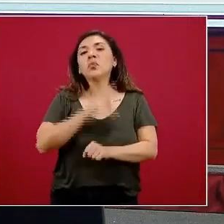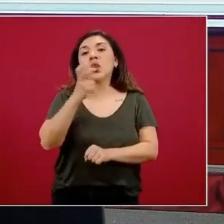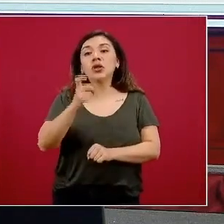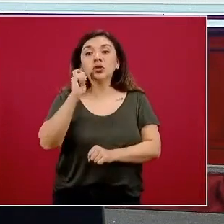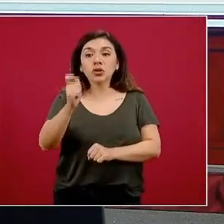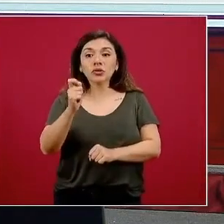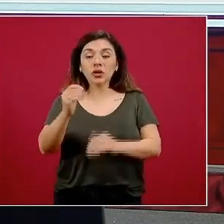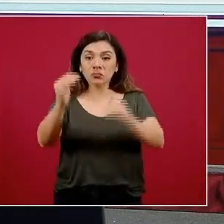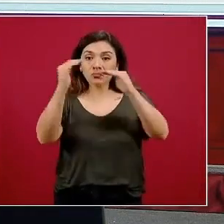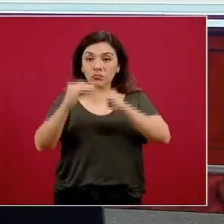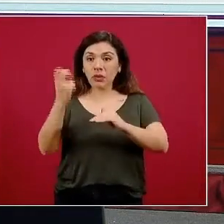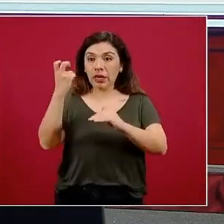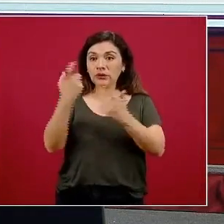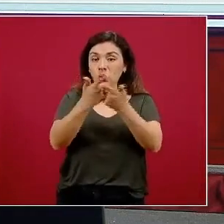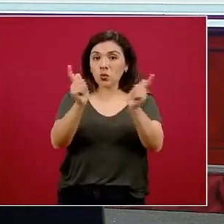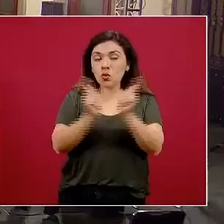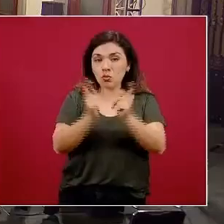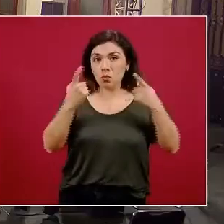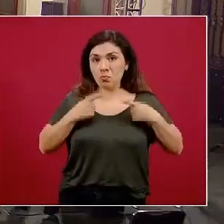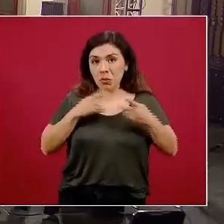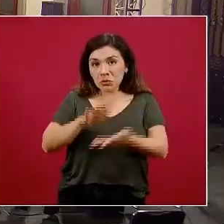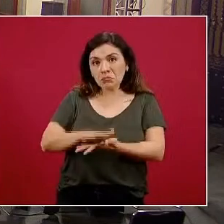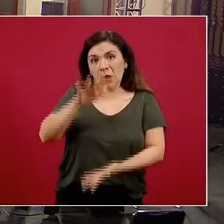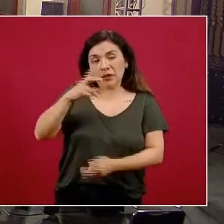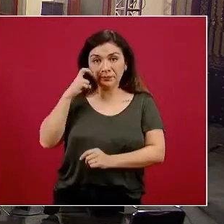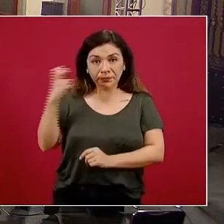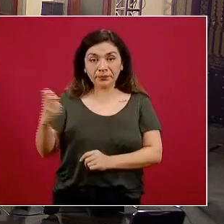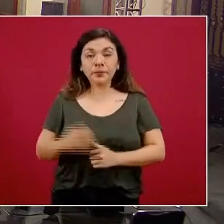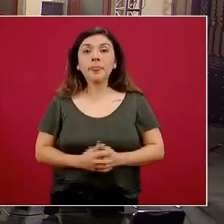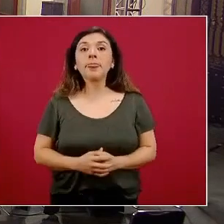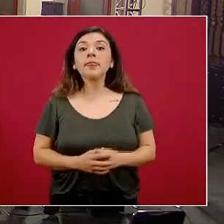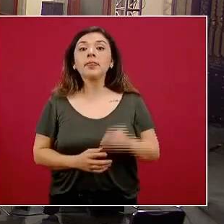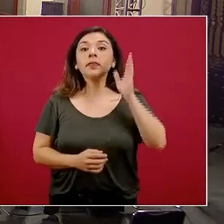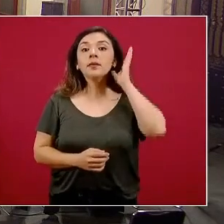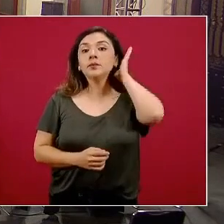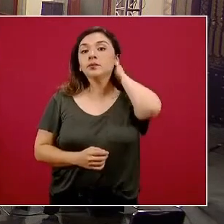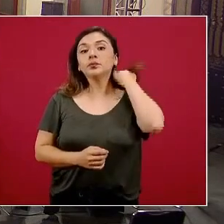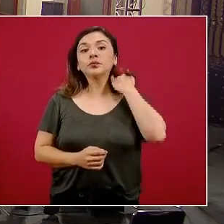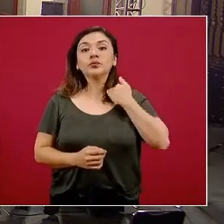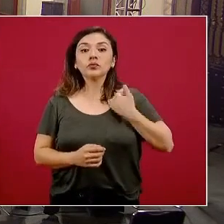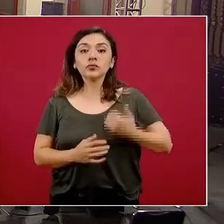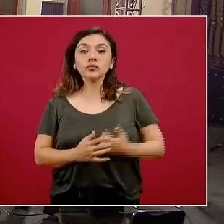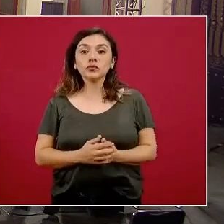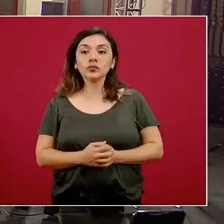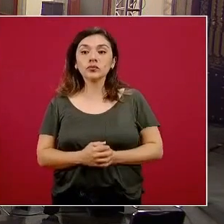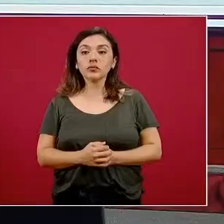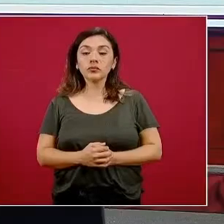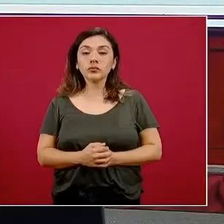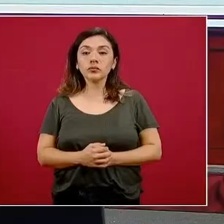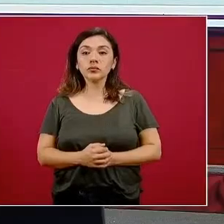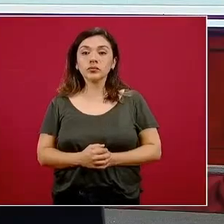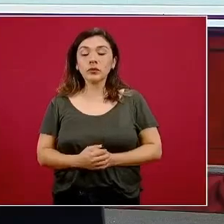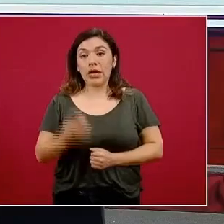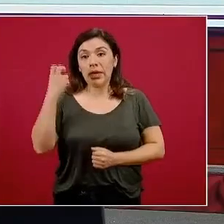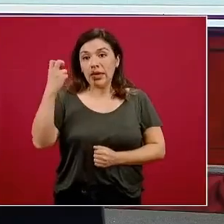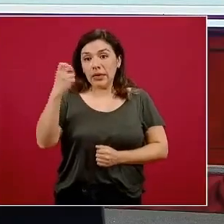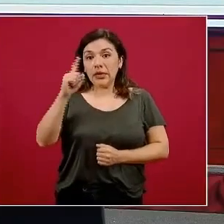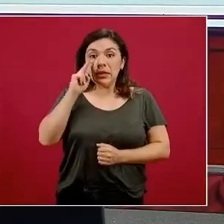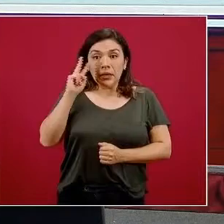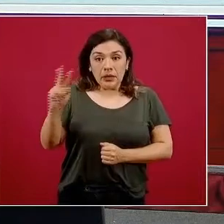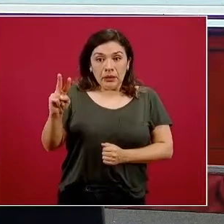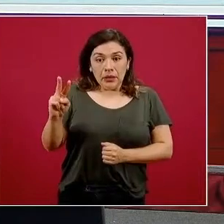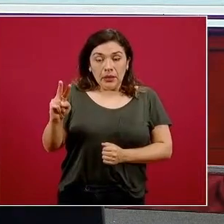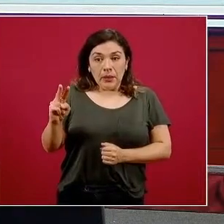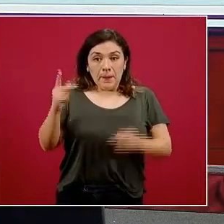encuentran en este grupo también. Veamos la siguiente diapositiva. Aquí podemos ver